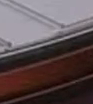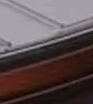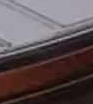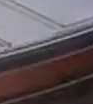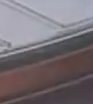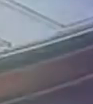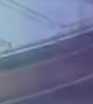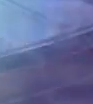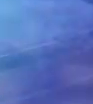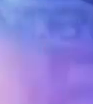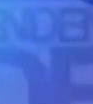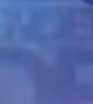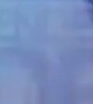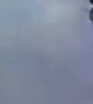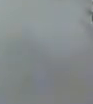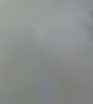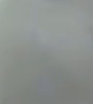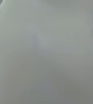Qué.